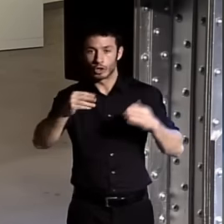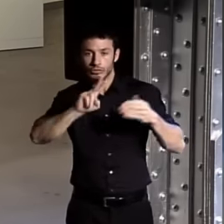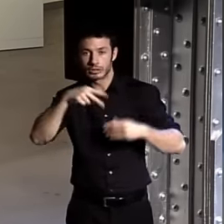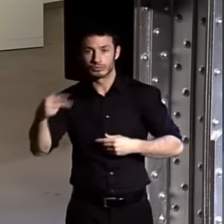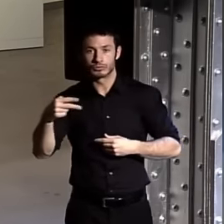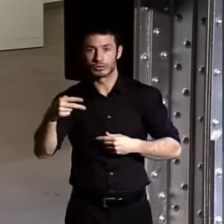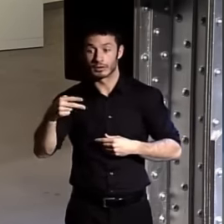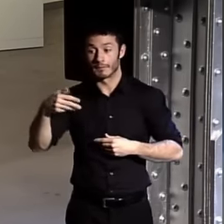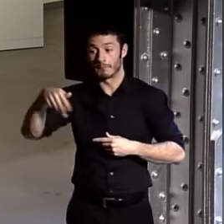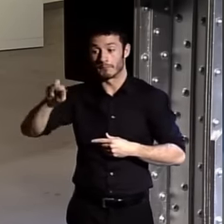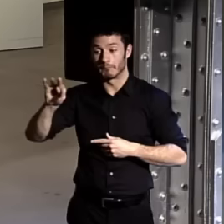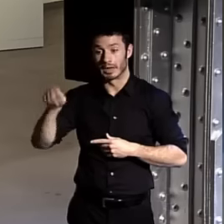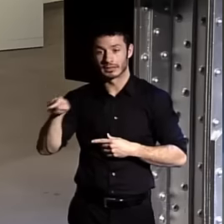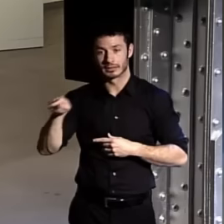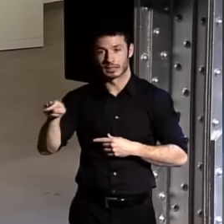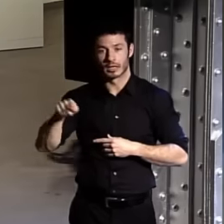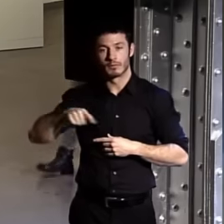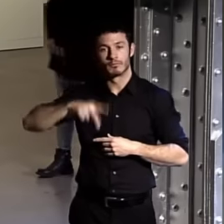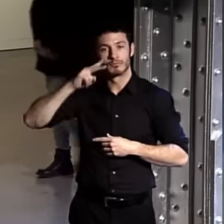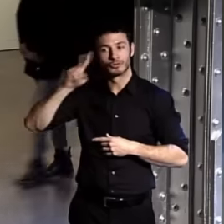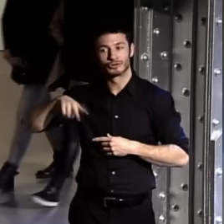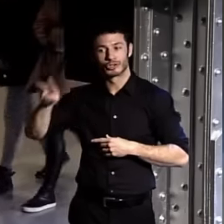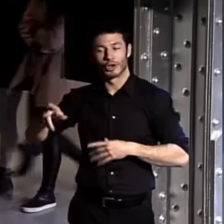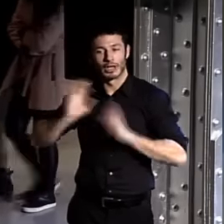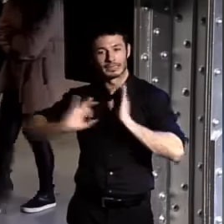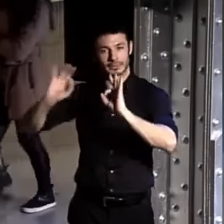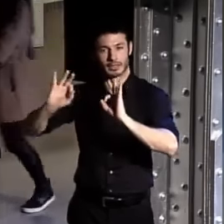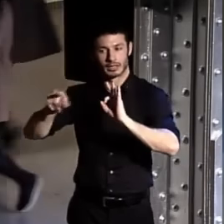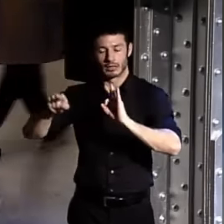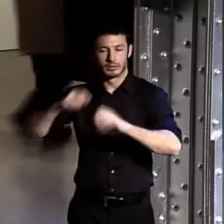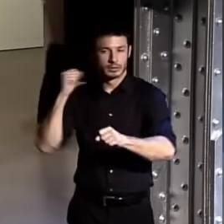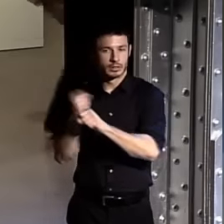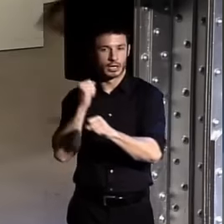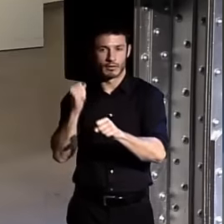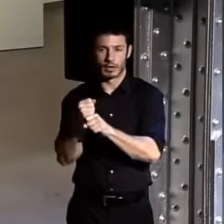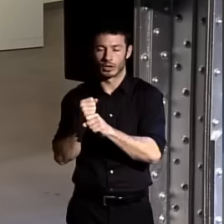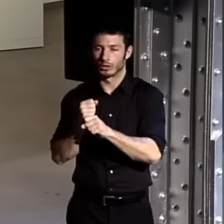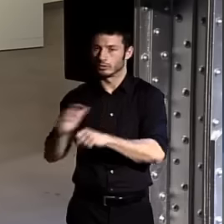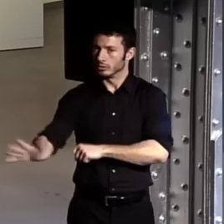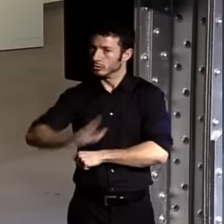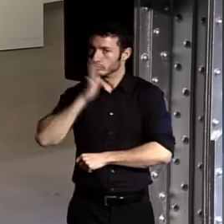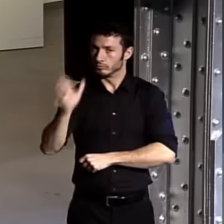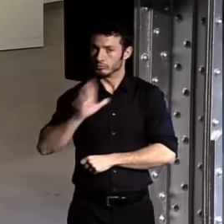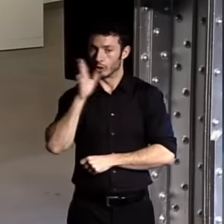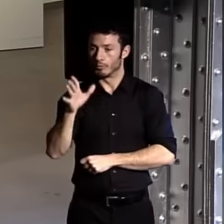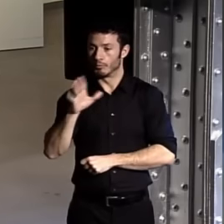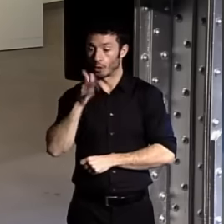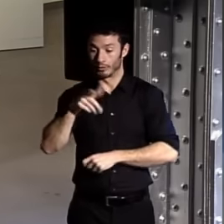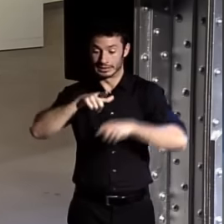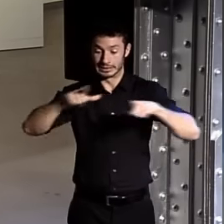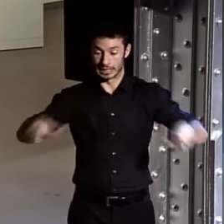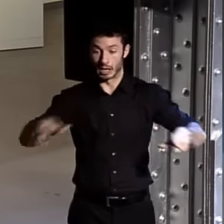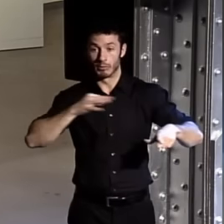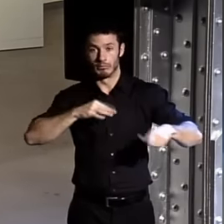aquí tenemos a Marta que ha sido la museografo un trabajo increíble porque ha convertido todas las limitaciones que pueda tener una sala